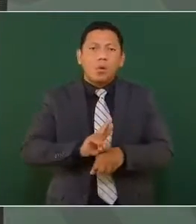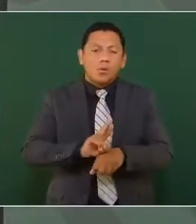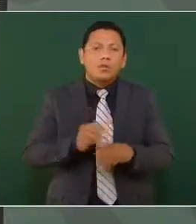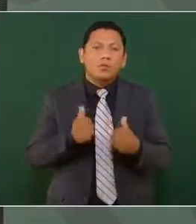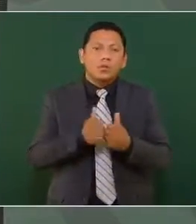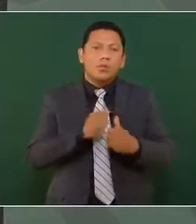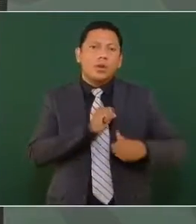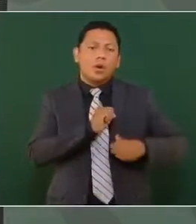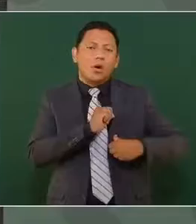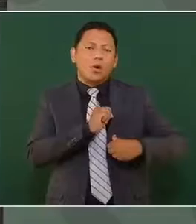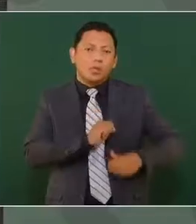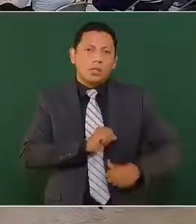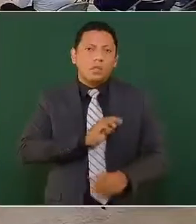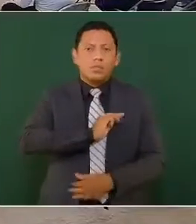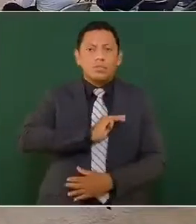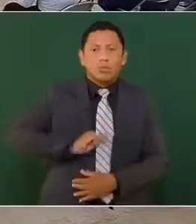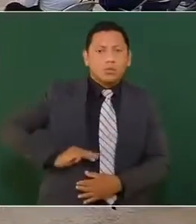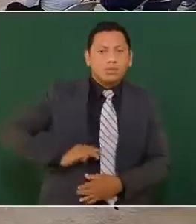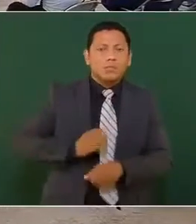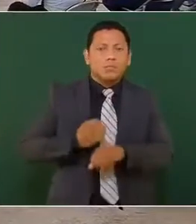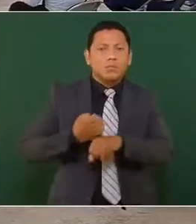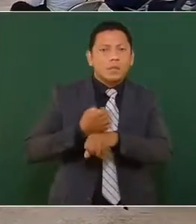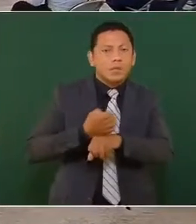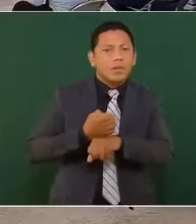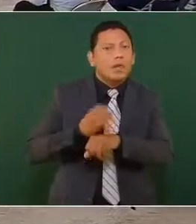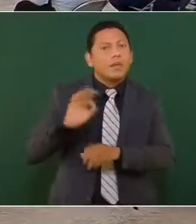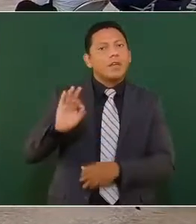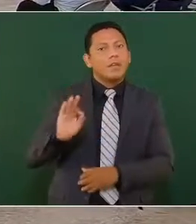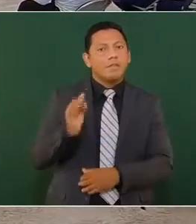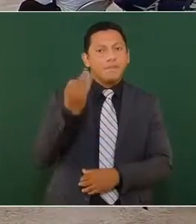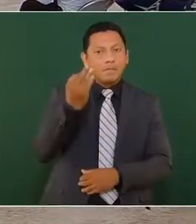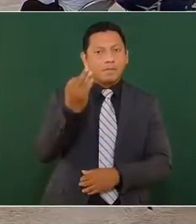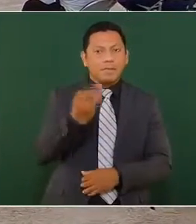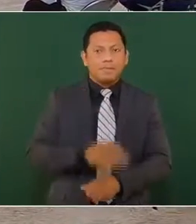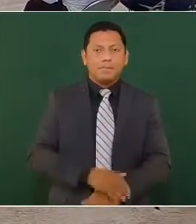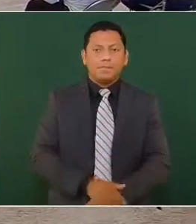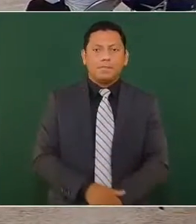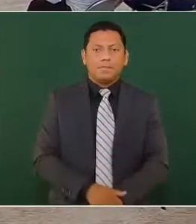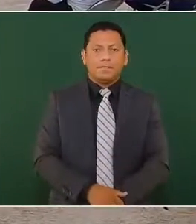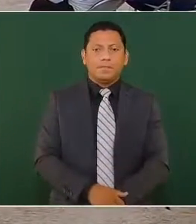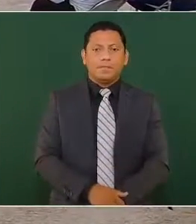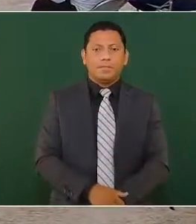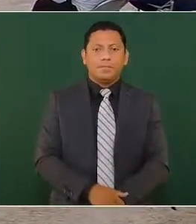desde la autoridad municipal, estatal y federal.